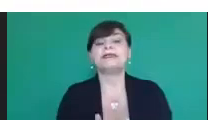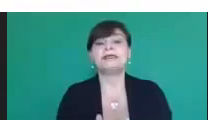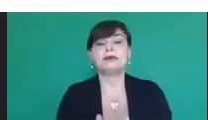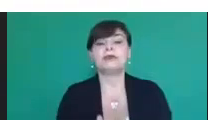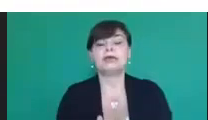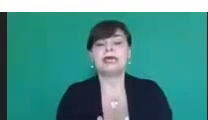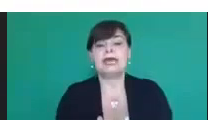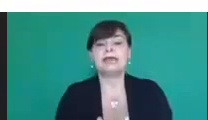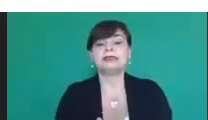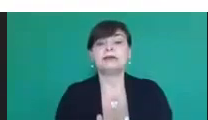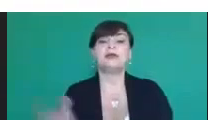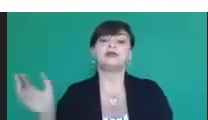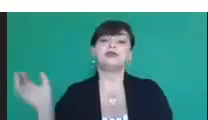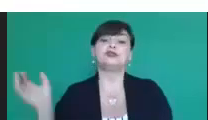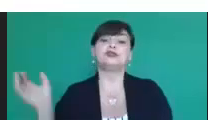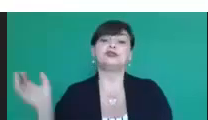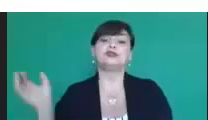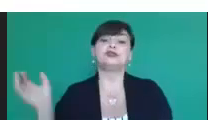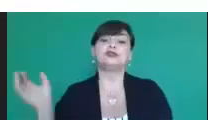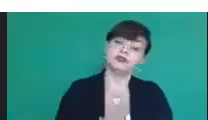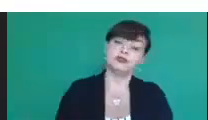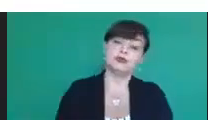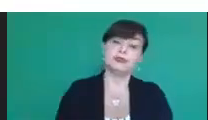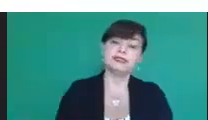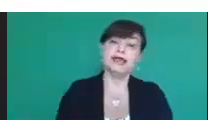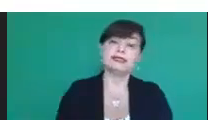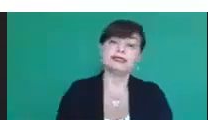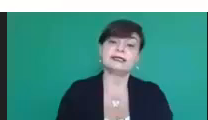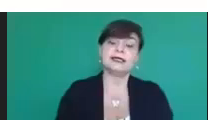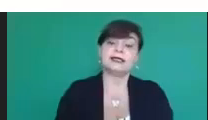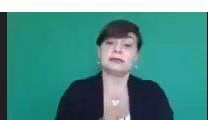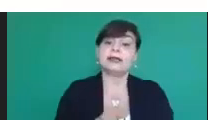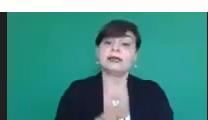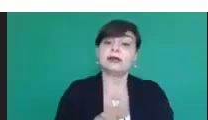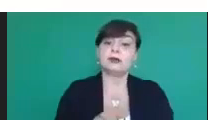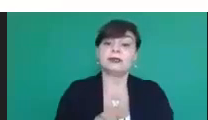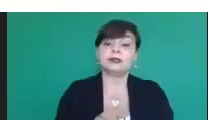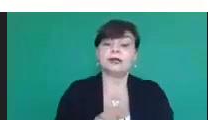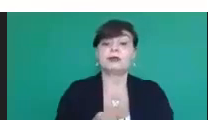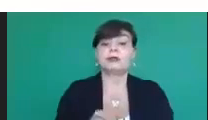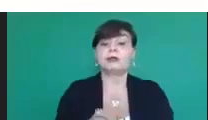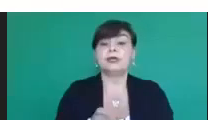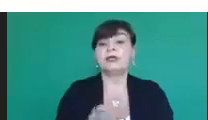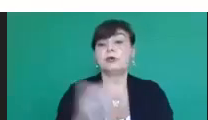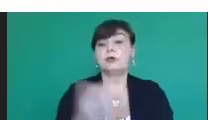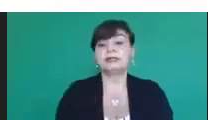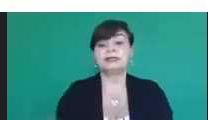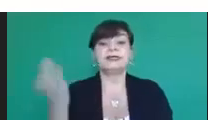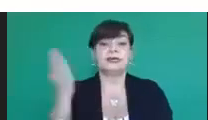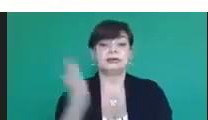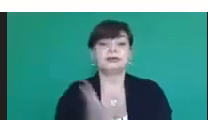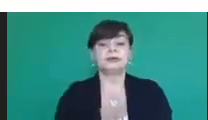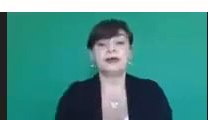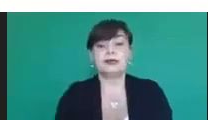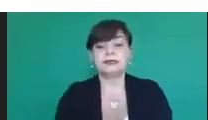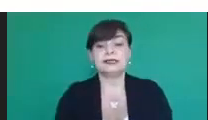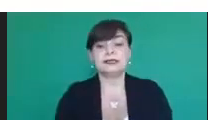hacemos es tan valioso porque los socios comerciales vienen a auditarnos. Y como les decía, esto es una